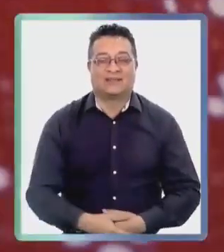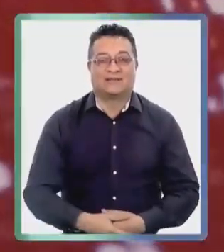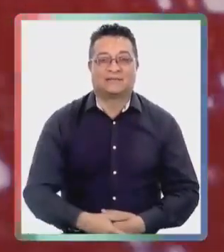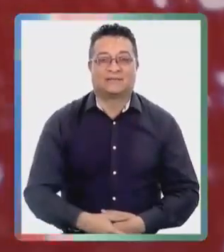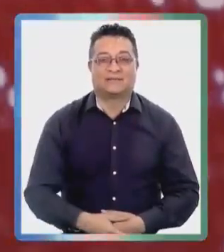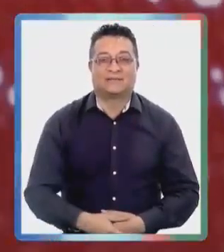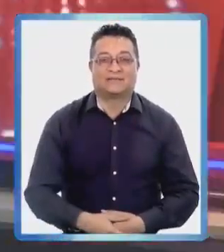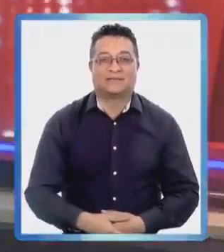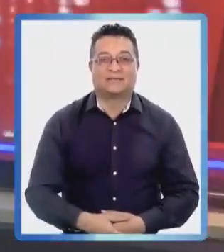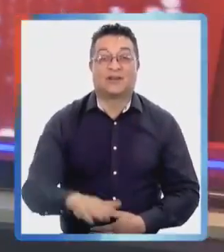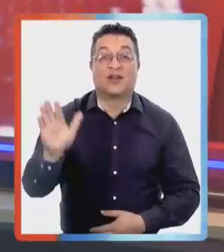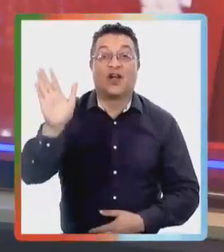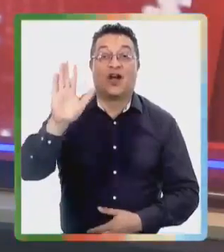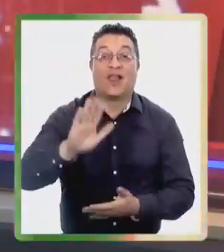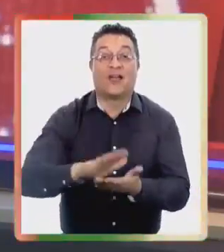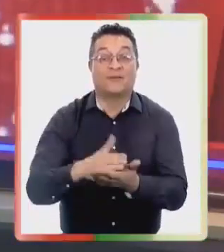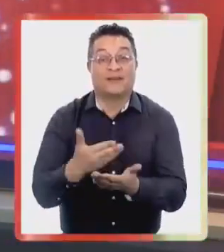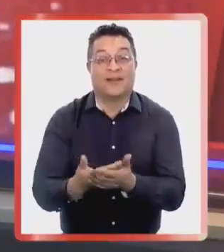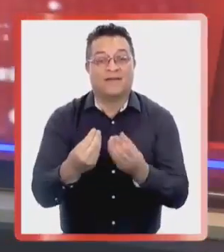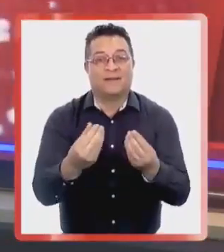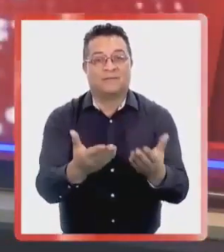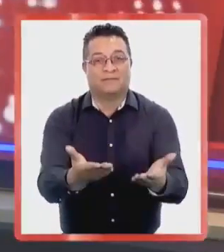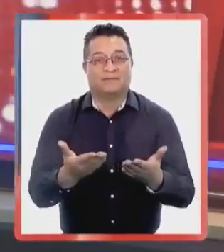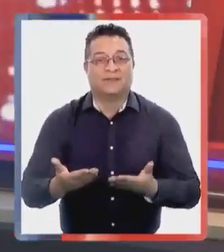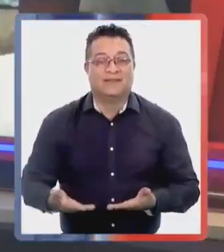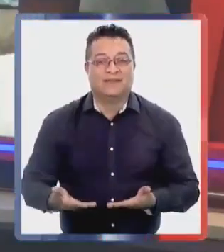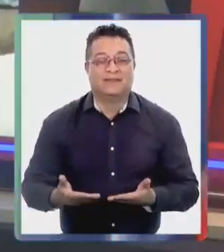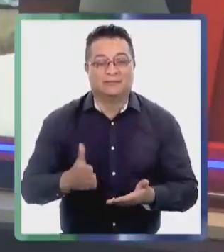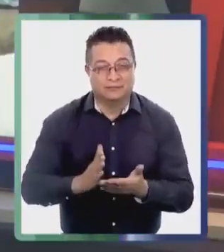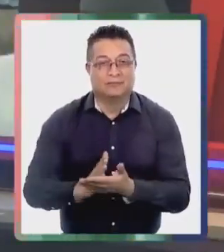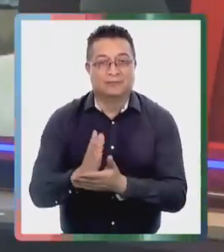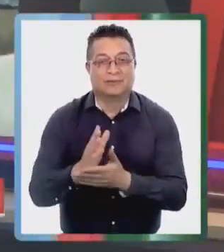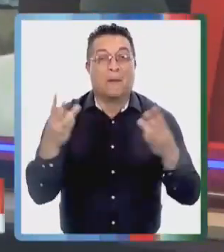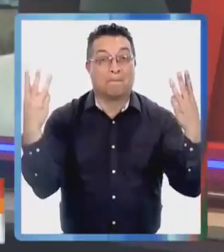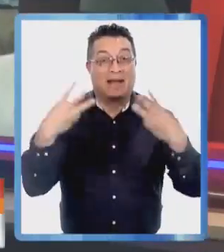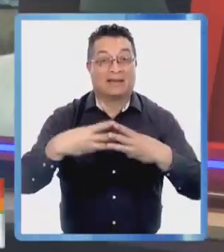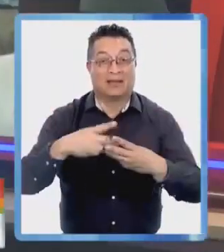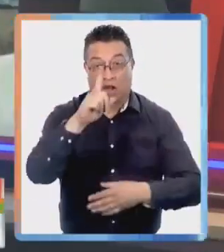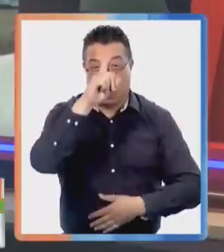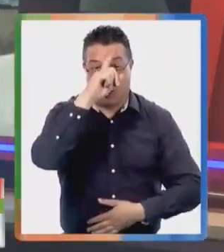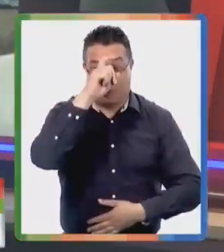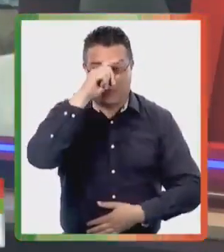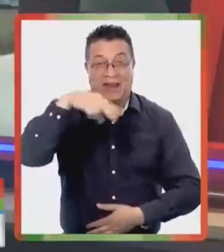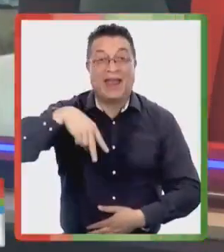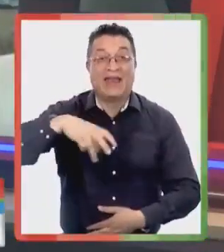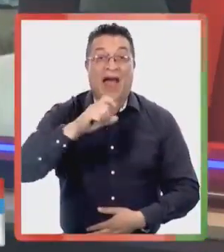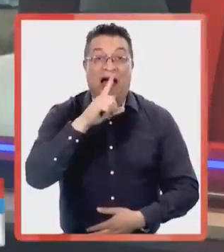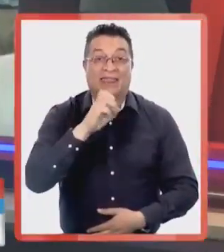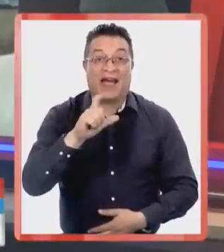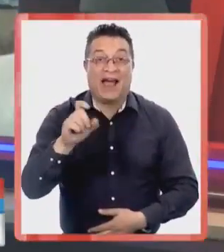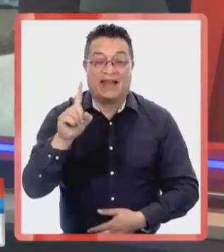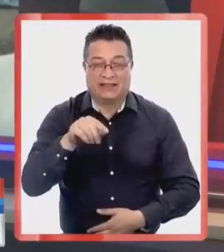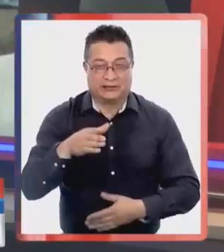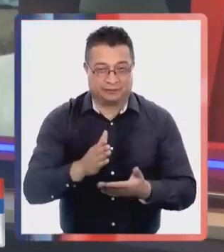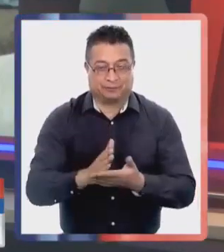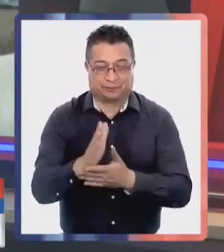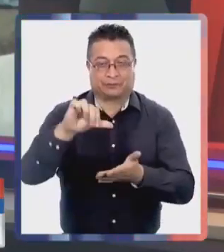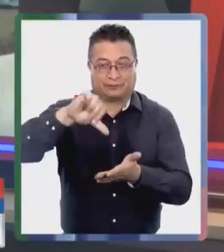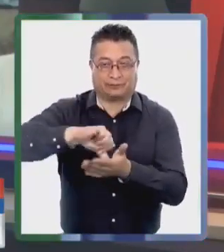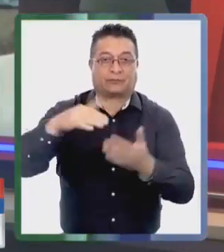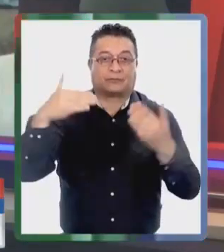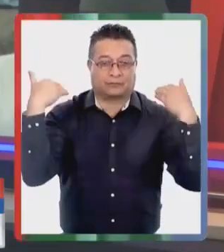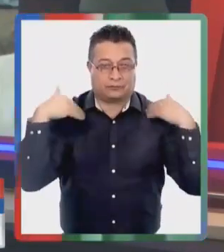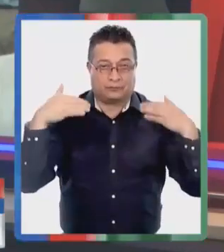Noticias. Hola, ¿qué tal? ¿Cómo están? Bienvenidas y bienvenidos. Comenzamos en Magallanes. El Hospital de Puerto Natales inauguró un centro